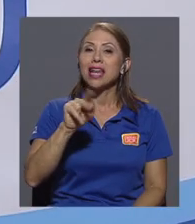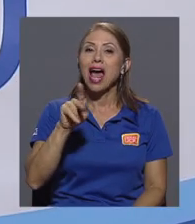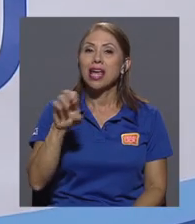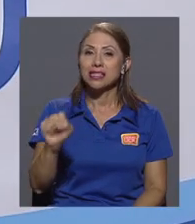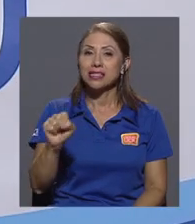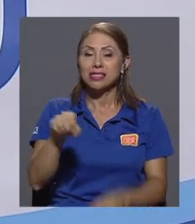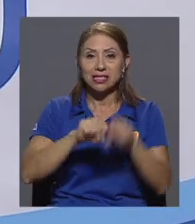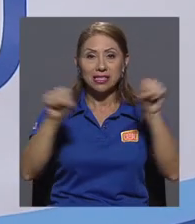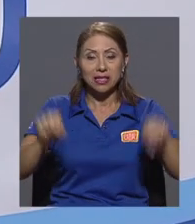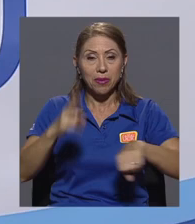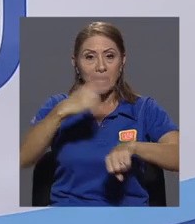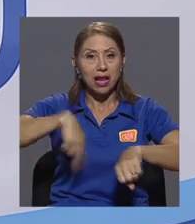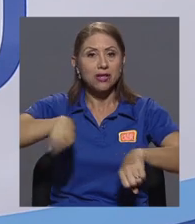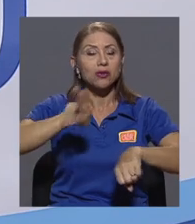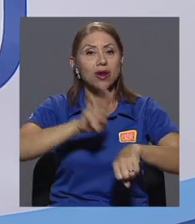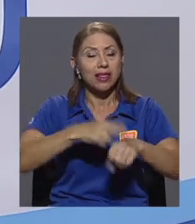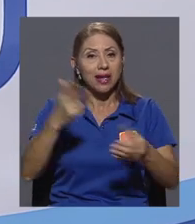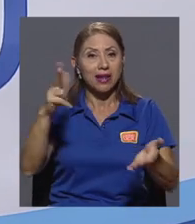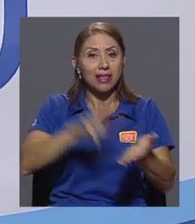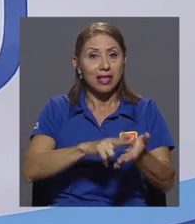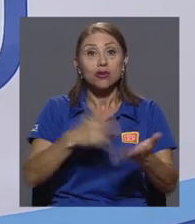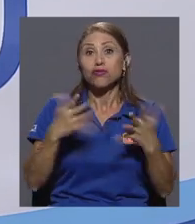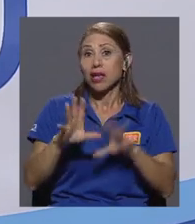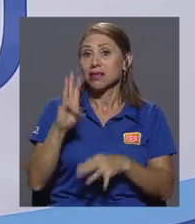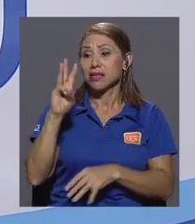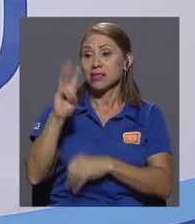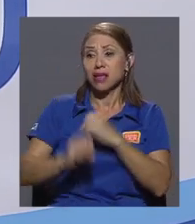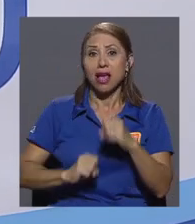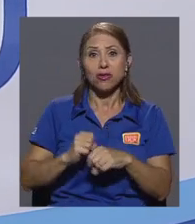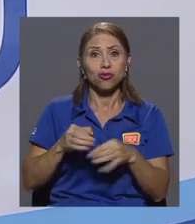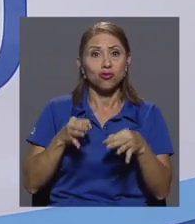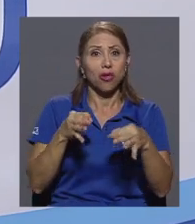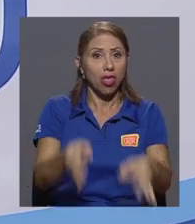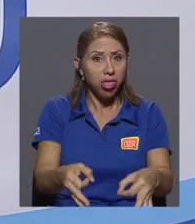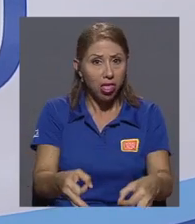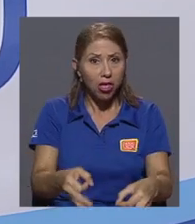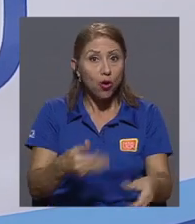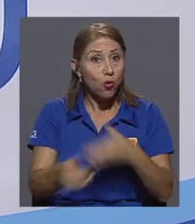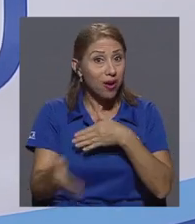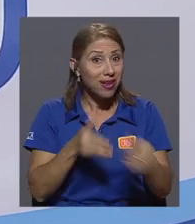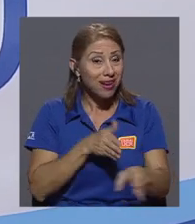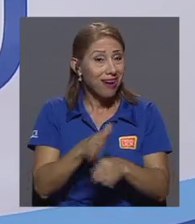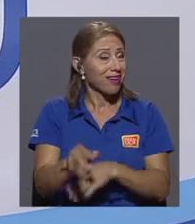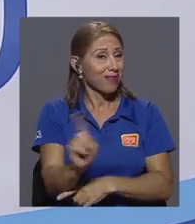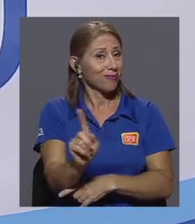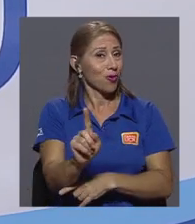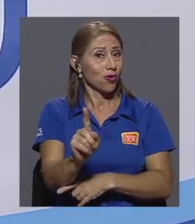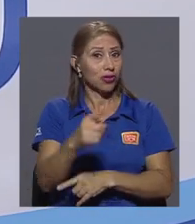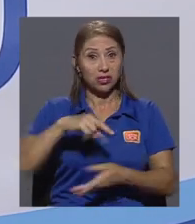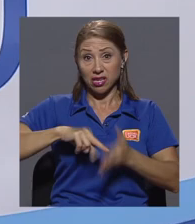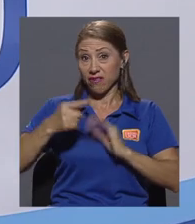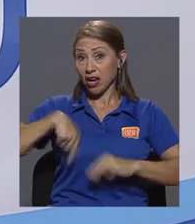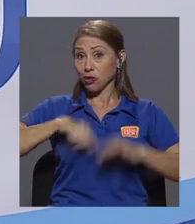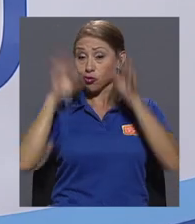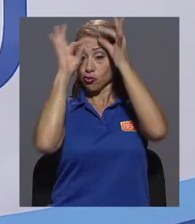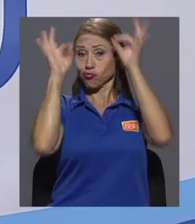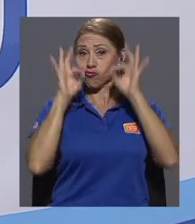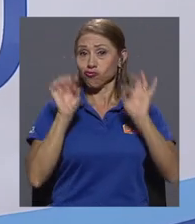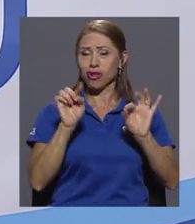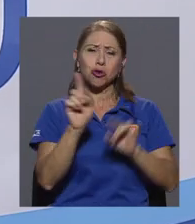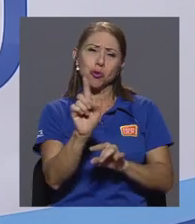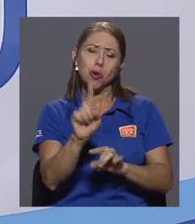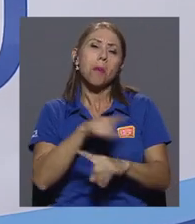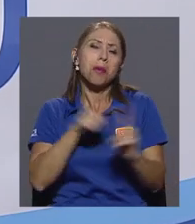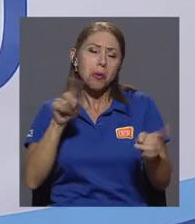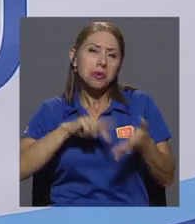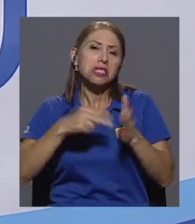no es a cualquier carrera que le dan eso y no lo digo como para echarnos flores pero sí para decir que es un gran reto sostener estos